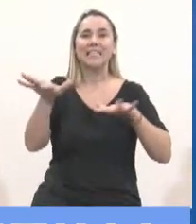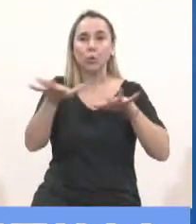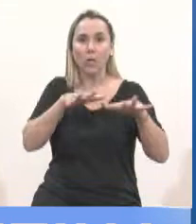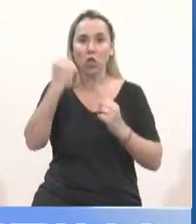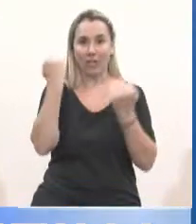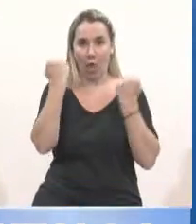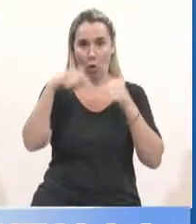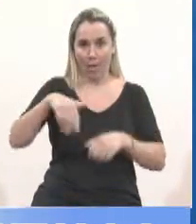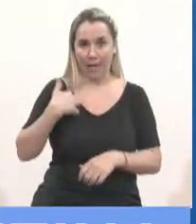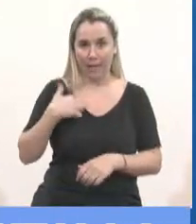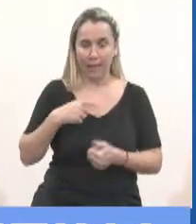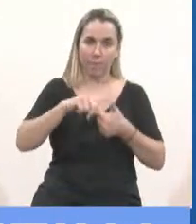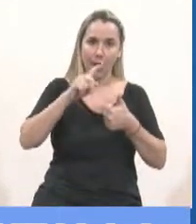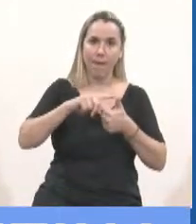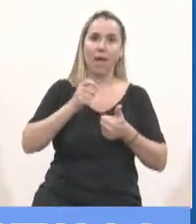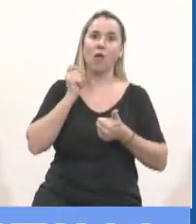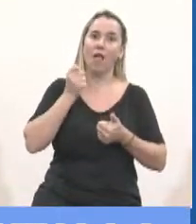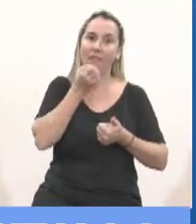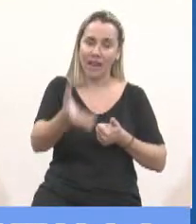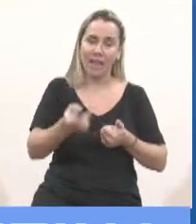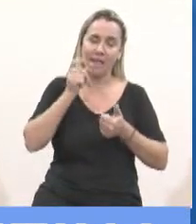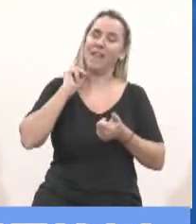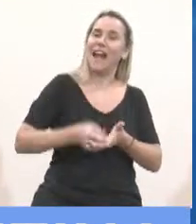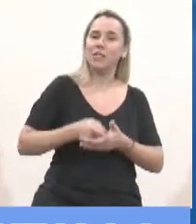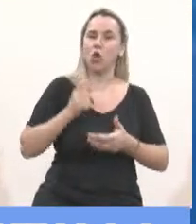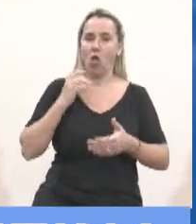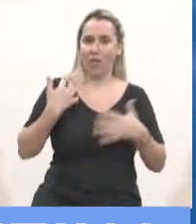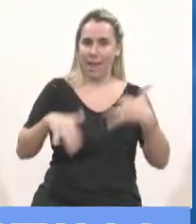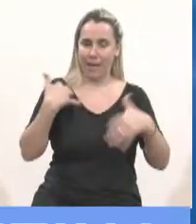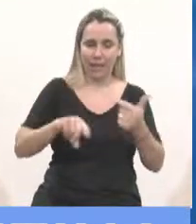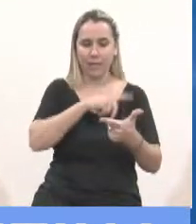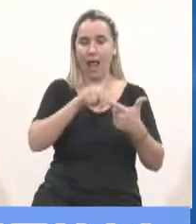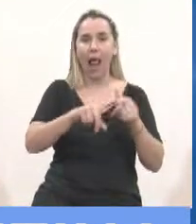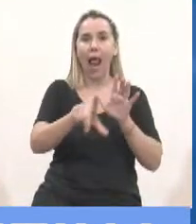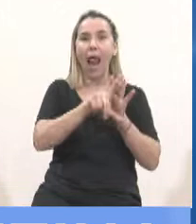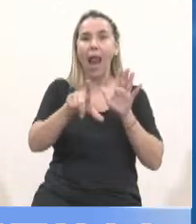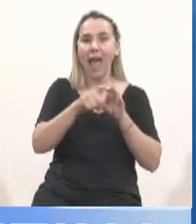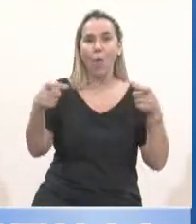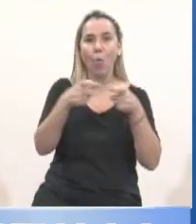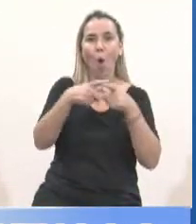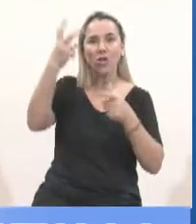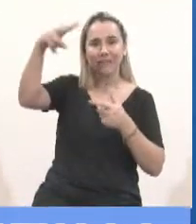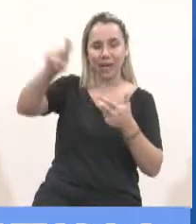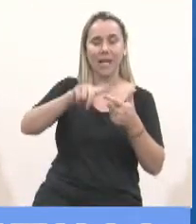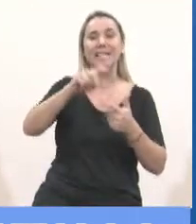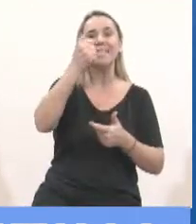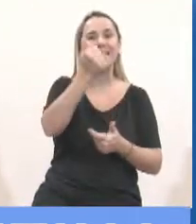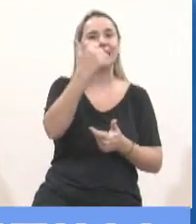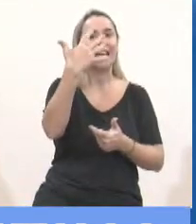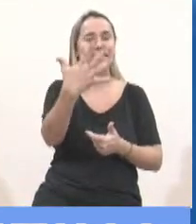argentina. Primer paso, declaración de emergencia. Segundo plazo, ley bajo legislación extranjera,